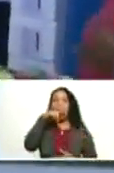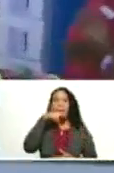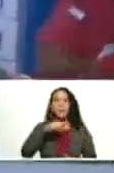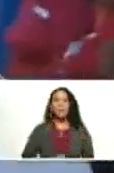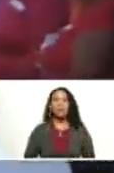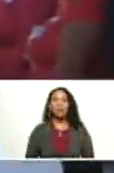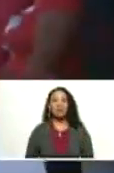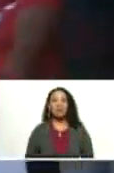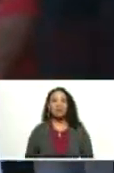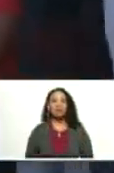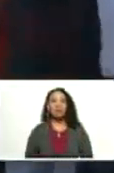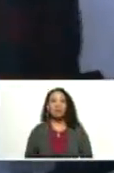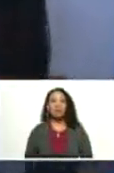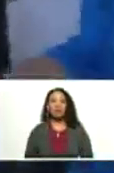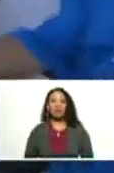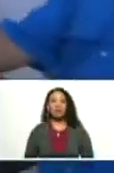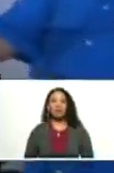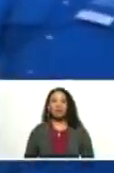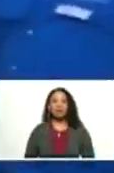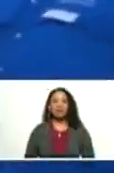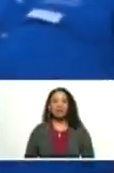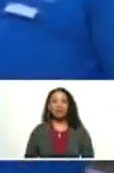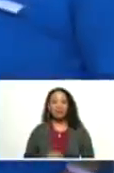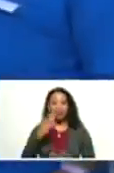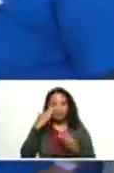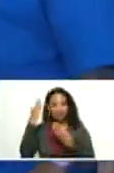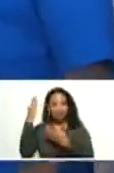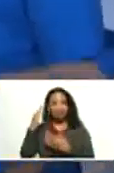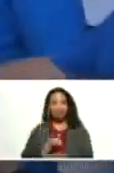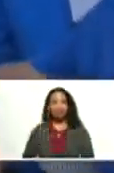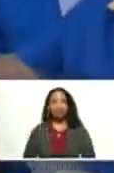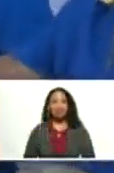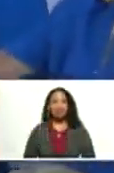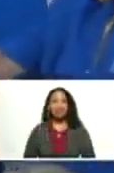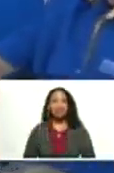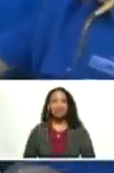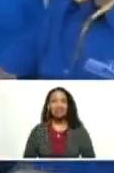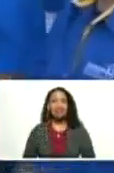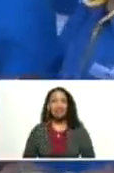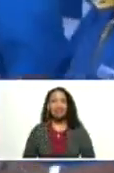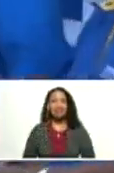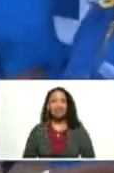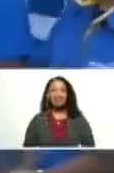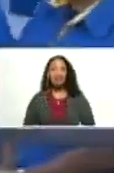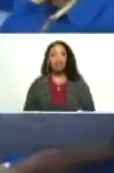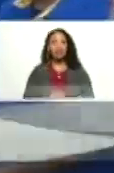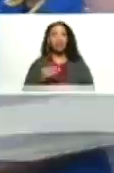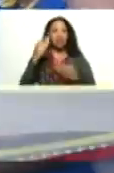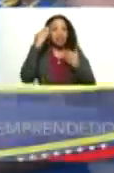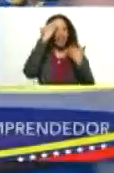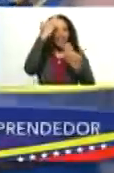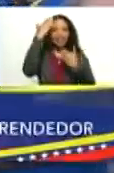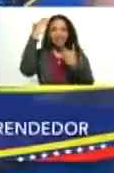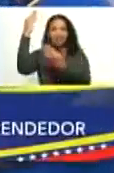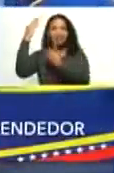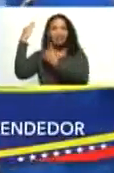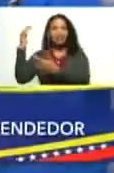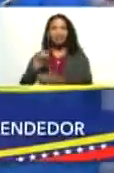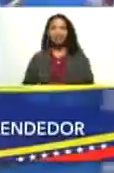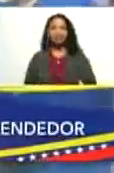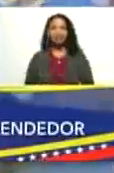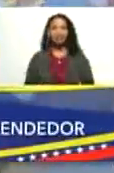Bueno, presidente, aquí no hace falta presentación, esto habla por sí solo. Dios mío. Comida típica. Comida sana. ¿Ah? ¿Cómo están ustedes? Creo